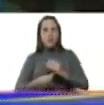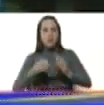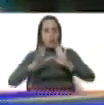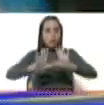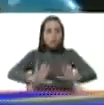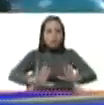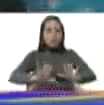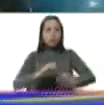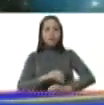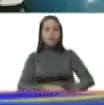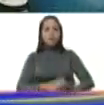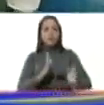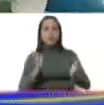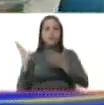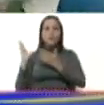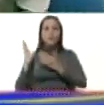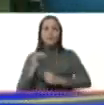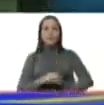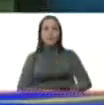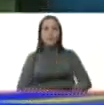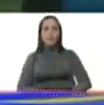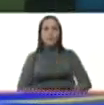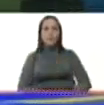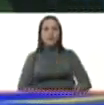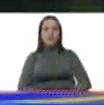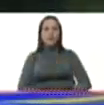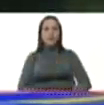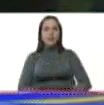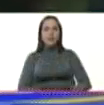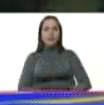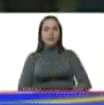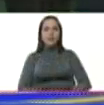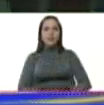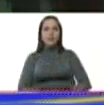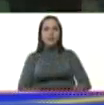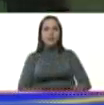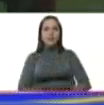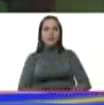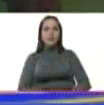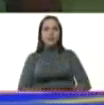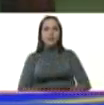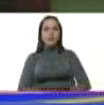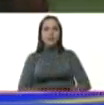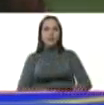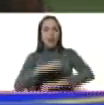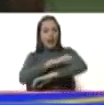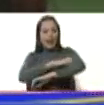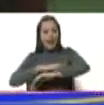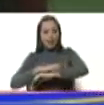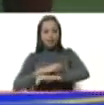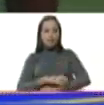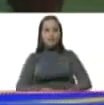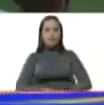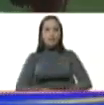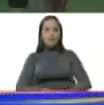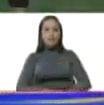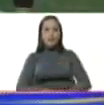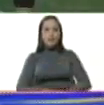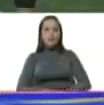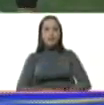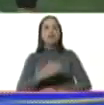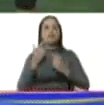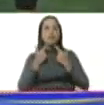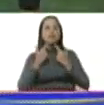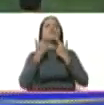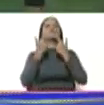gato. Muy bien. Atención, mujer, usted puede hacer esto en su casa. Que esta es la gata. Es la gata. La gata. Muy bien. Tomamos aire con el rostro al frente,